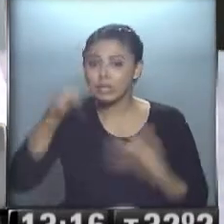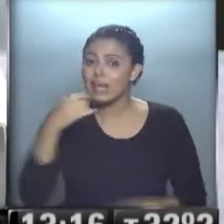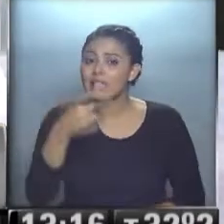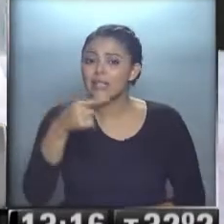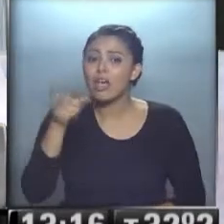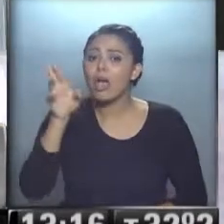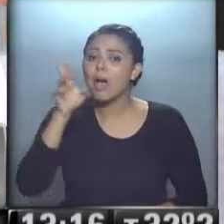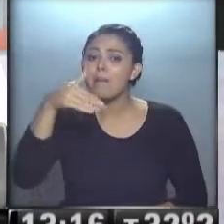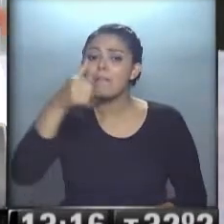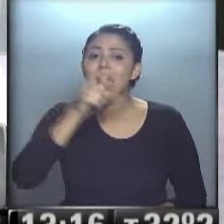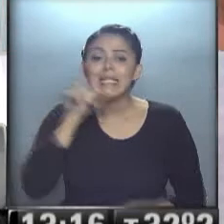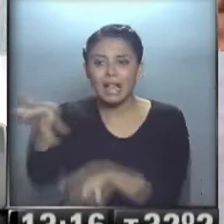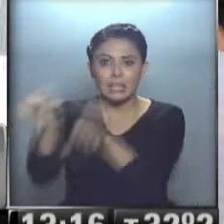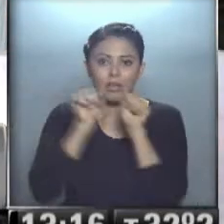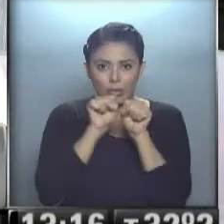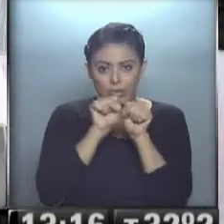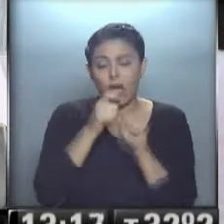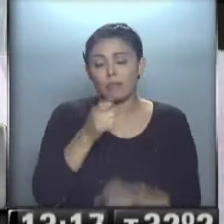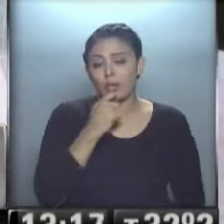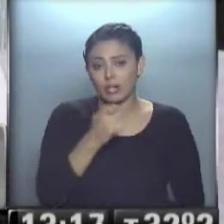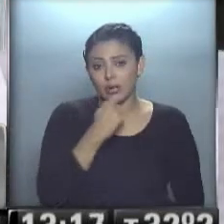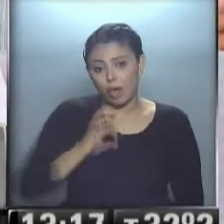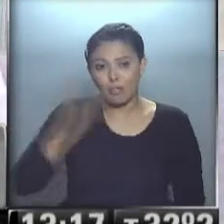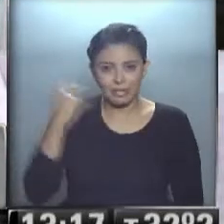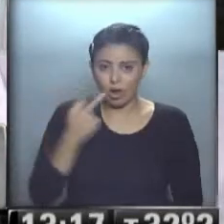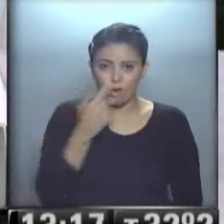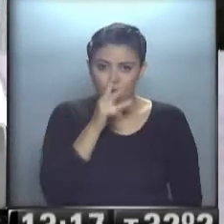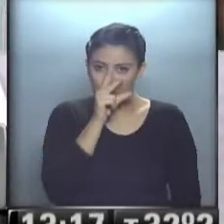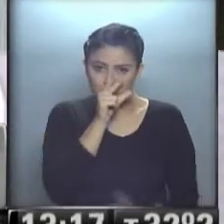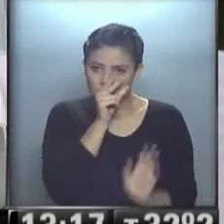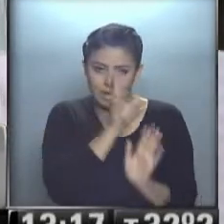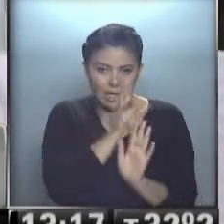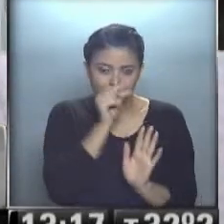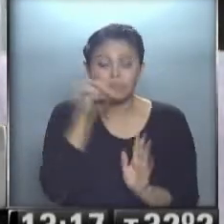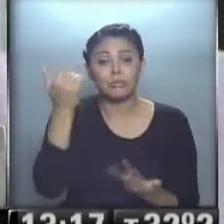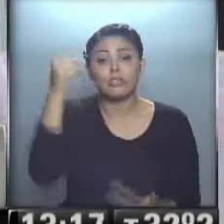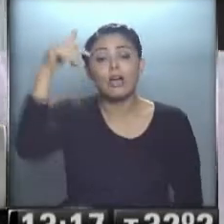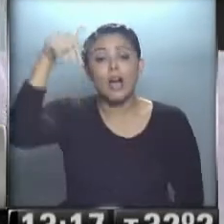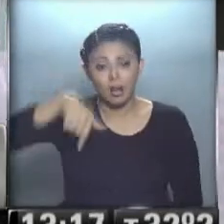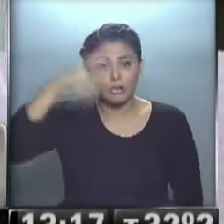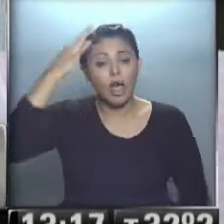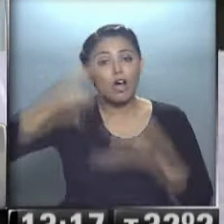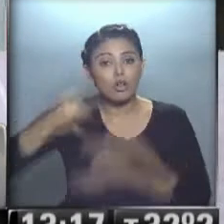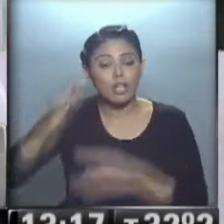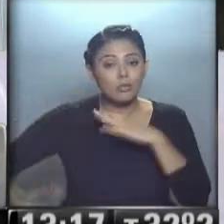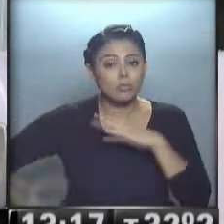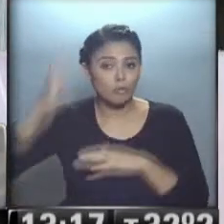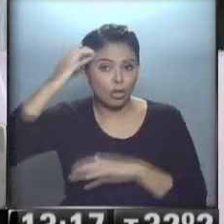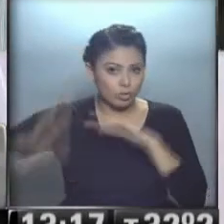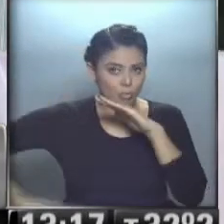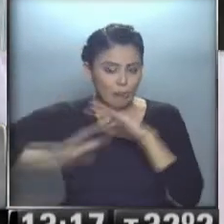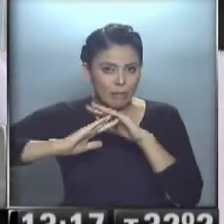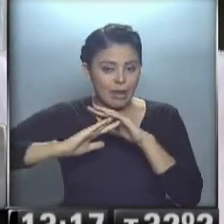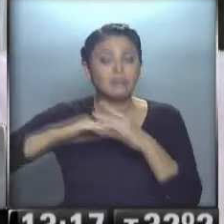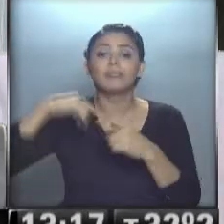secuestrada por ejemplo en el fallo del año pasado entonces lo que hace la corte suprema en este caso es seguir